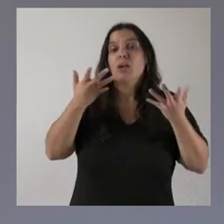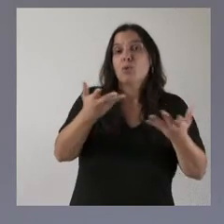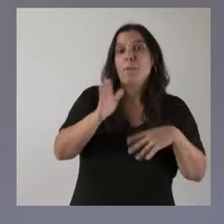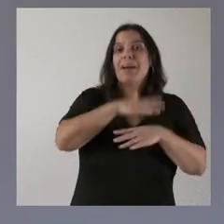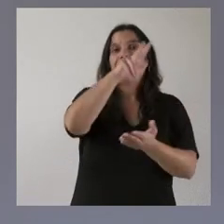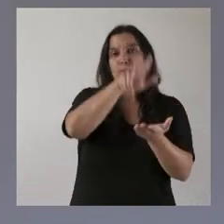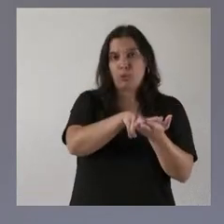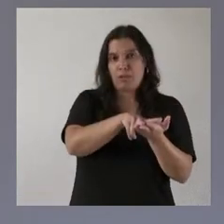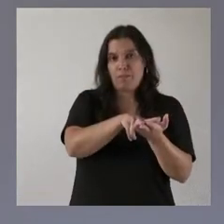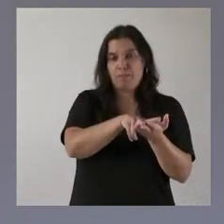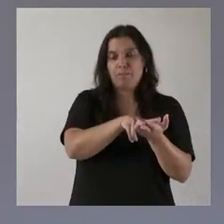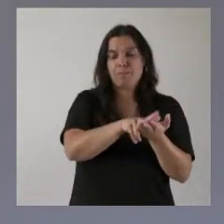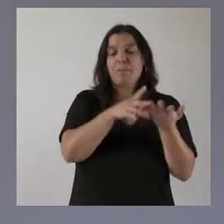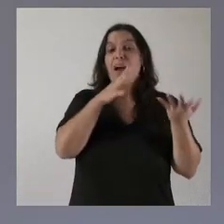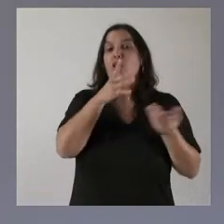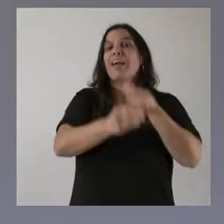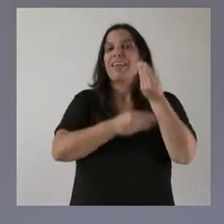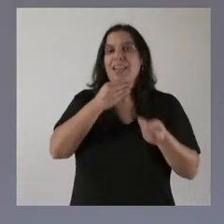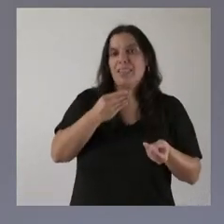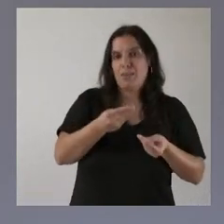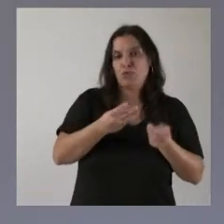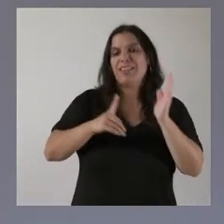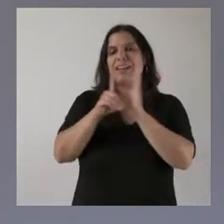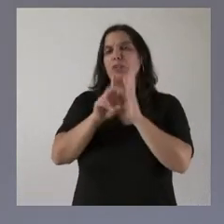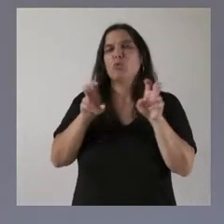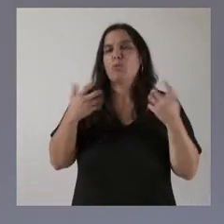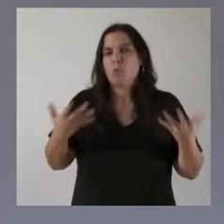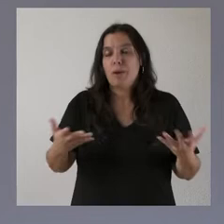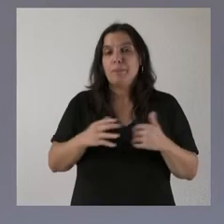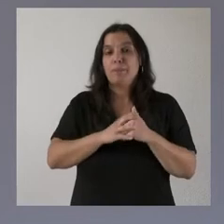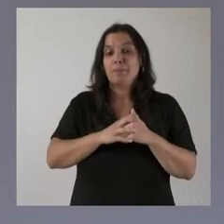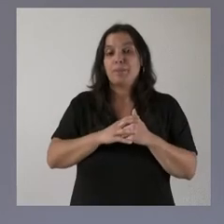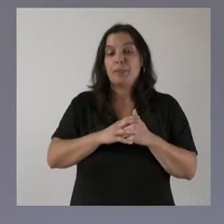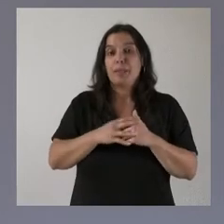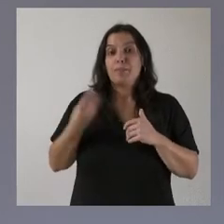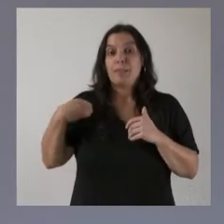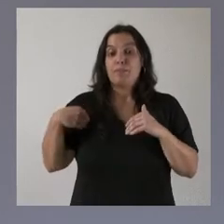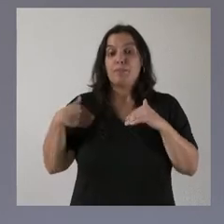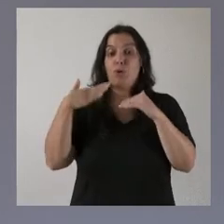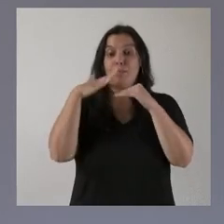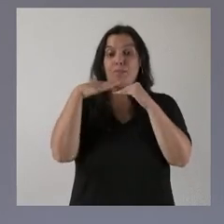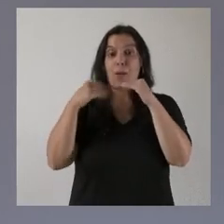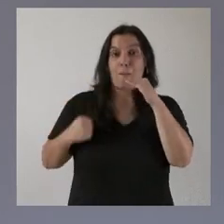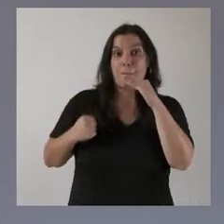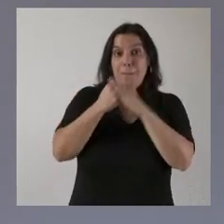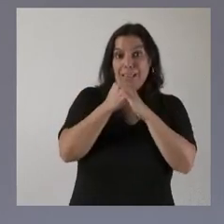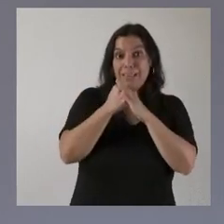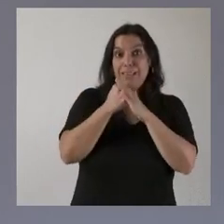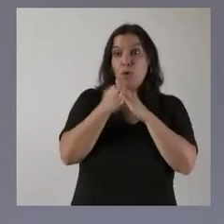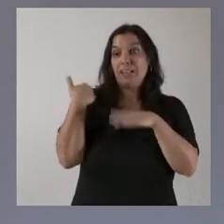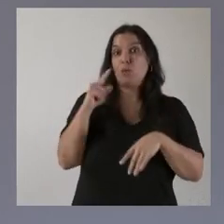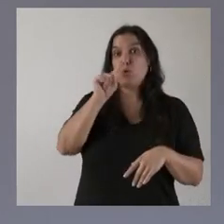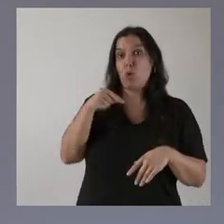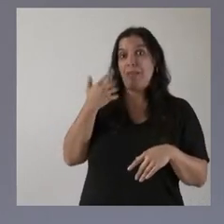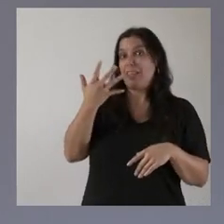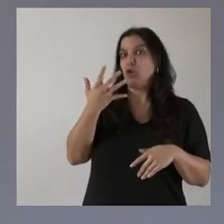las hipotecas qué hacemos con este decreto Elevar ese nivel hasta cuatro veces el iprem